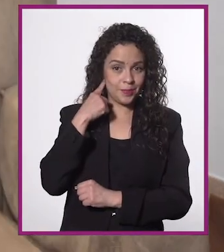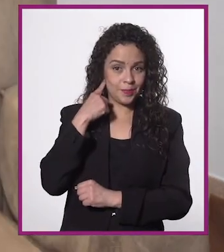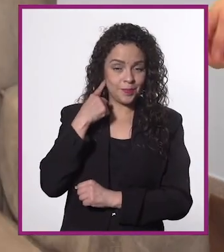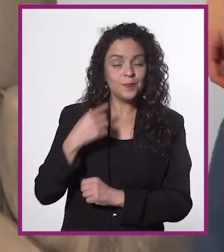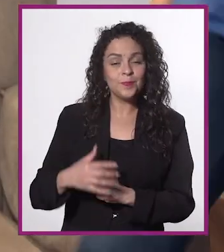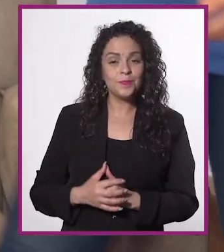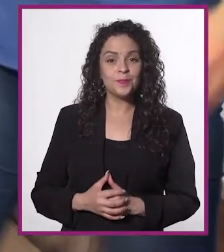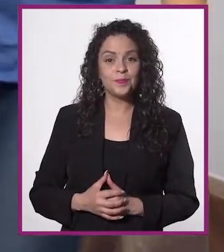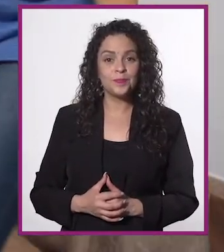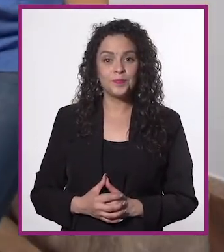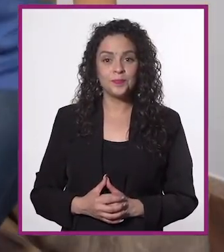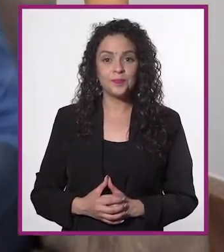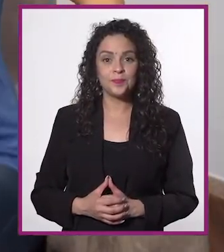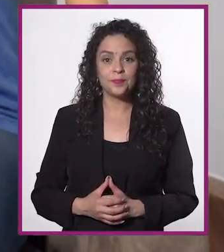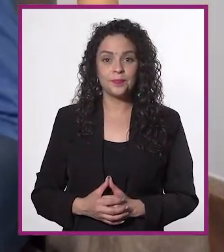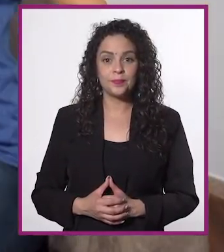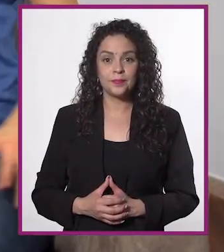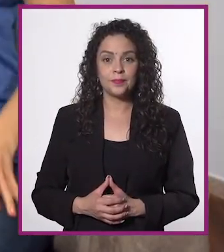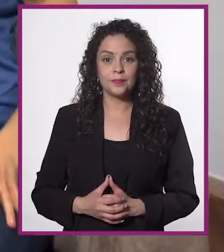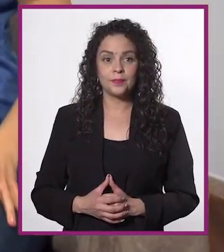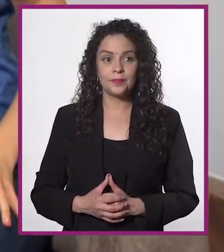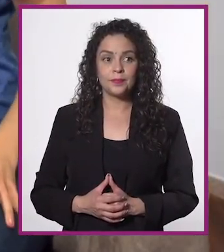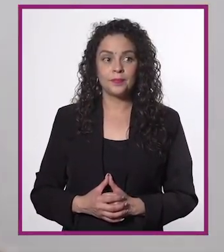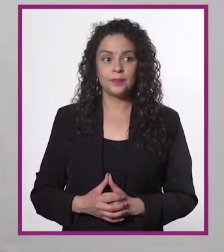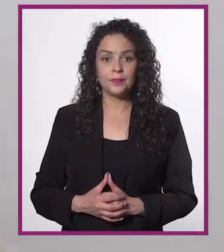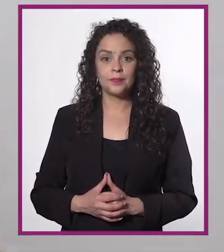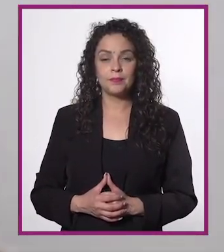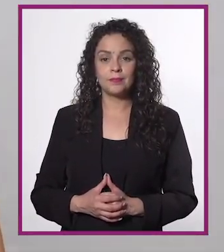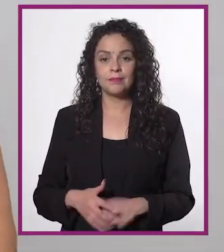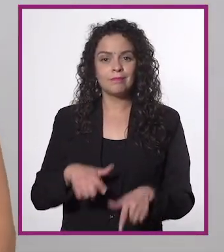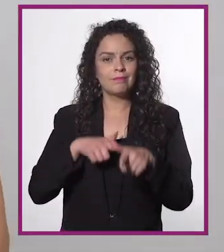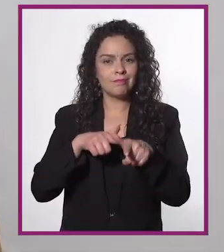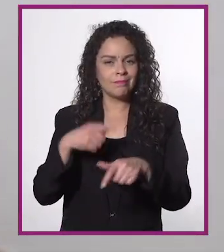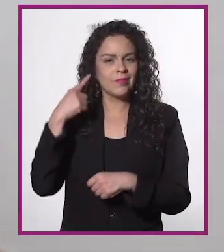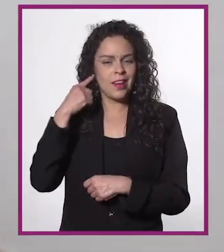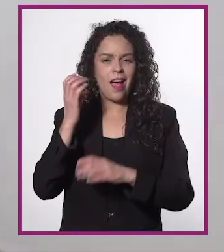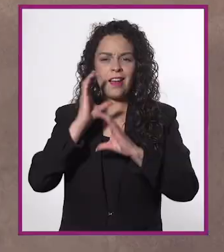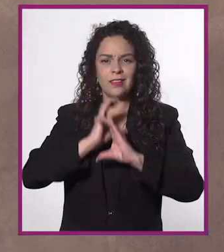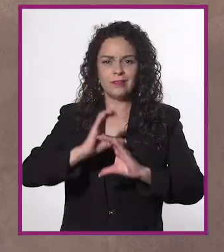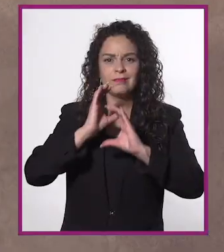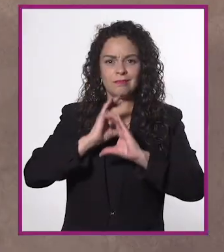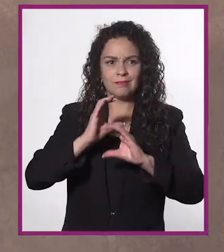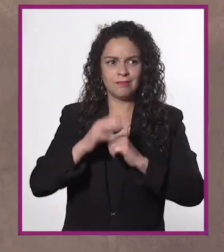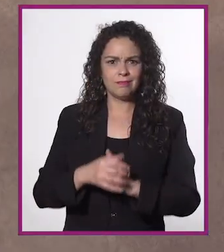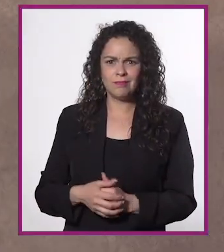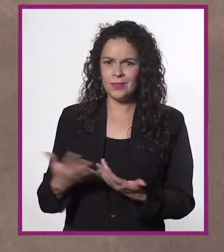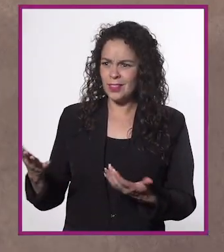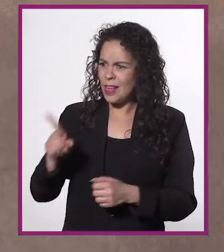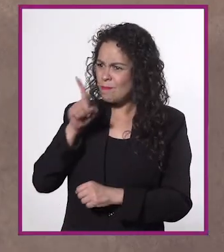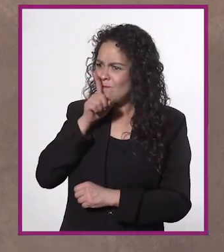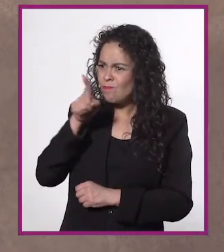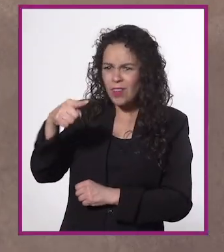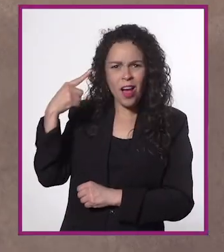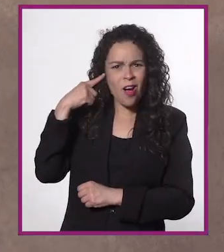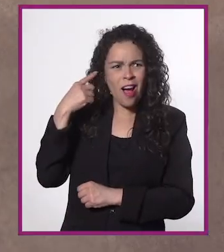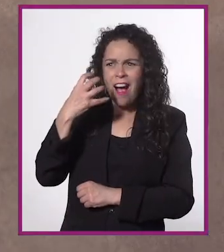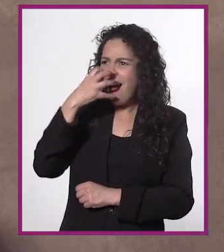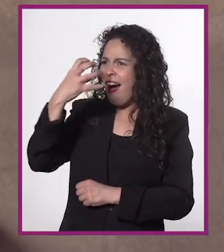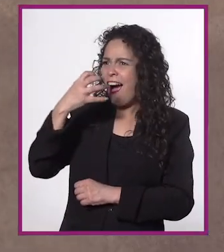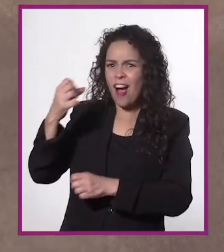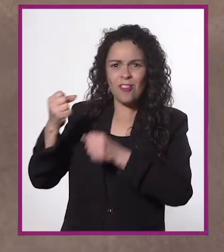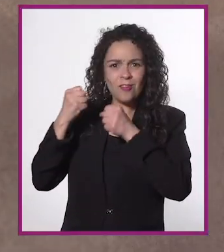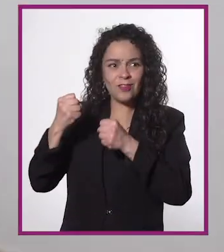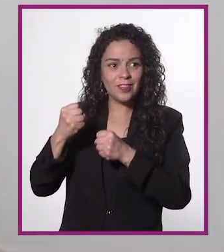¡Miau! Y con mis caricias... ¡Órale con tu escándalo! Creo que ya tengo mi pieza para el taller